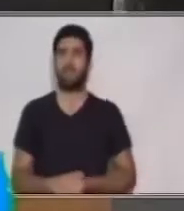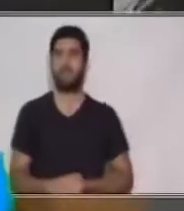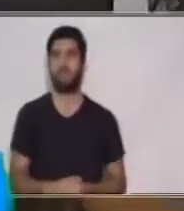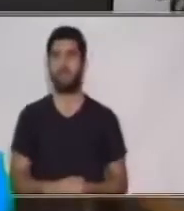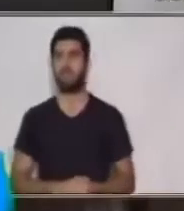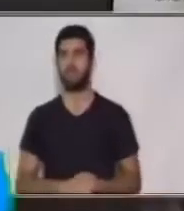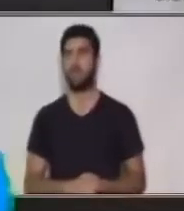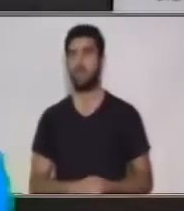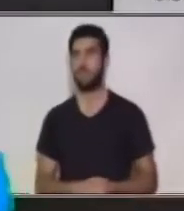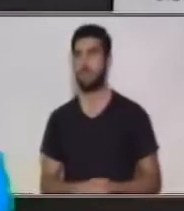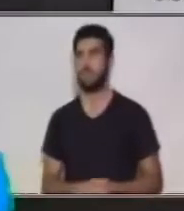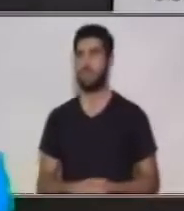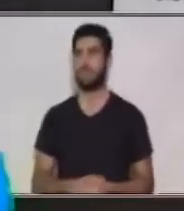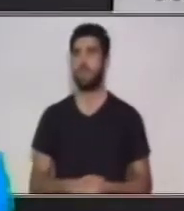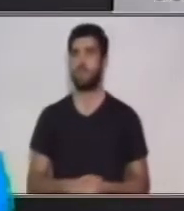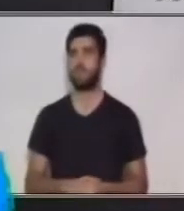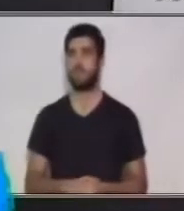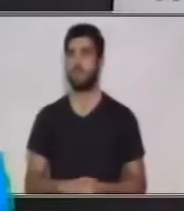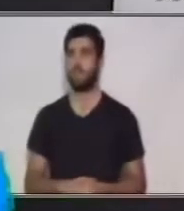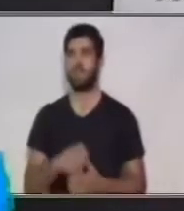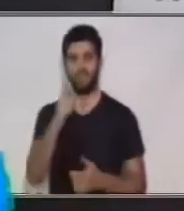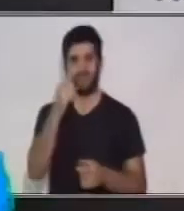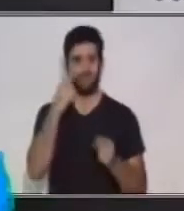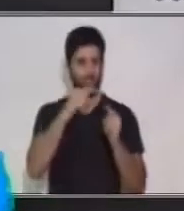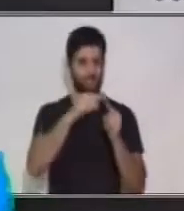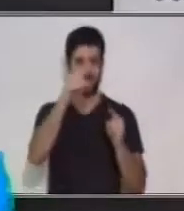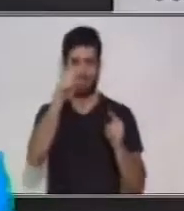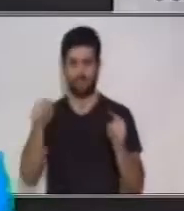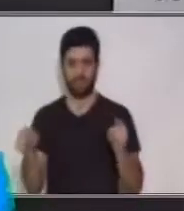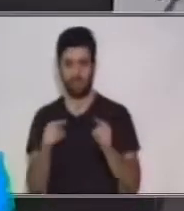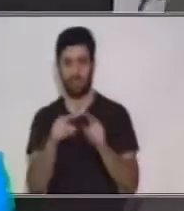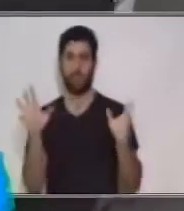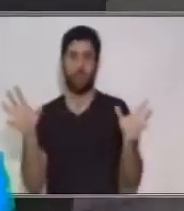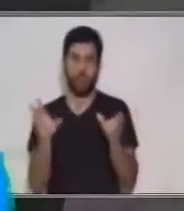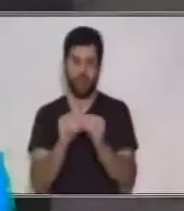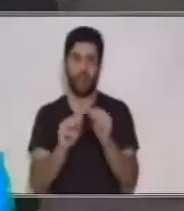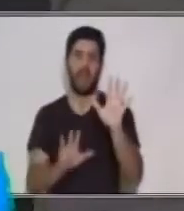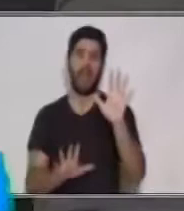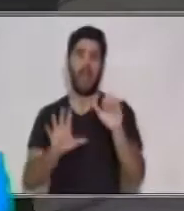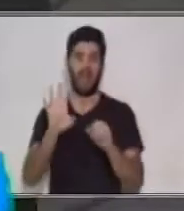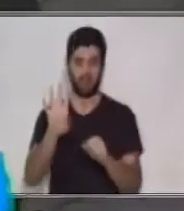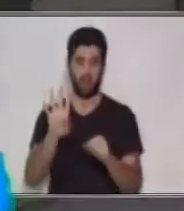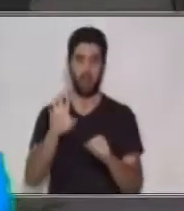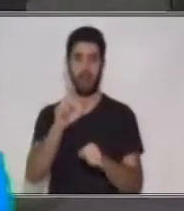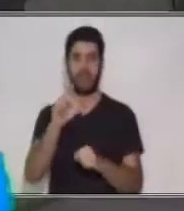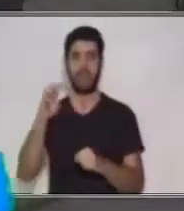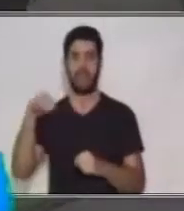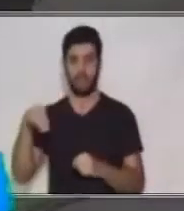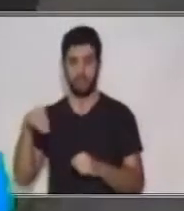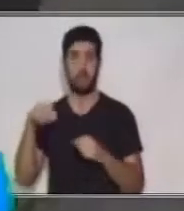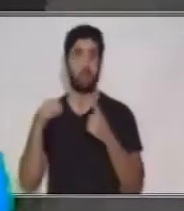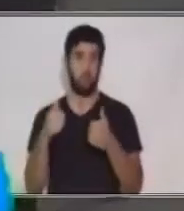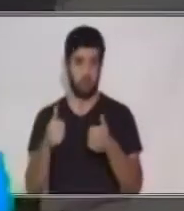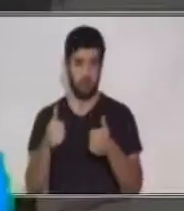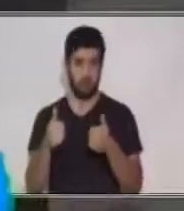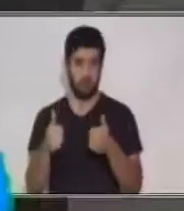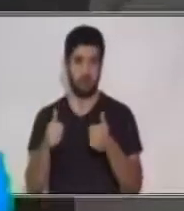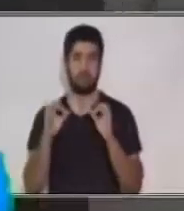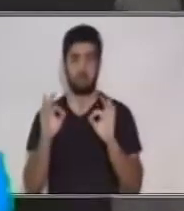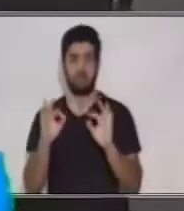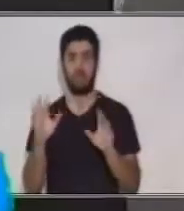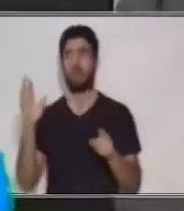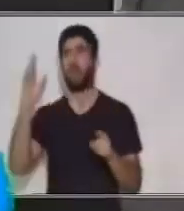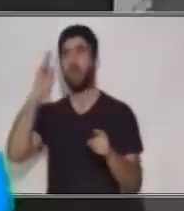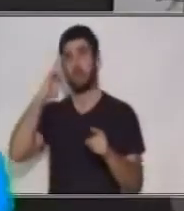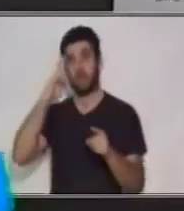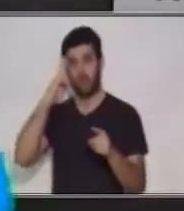tiene una longitud de 14 centímetros, ¿de acuerdo? Muy bien. Ten presente que